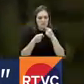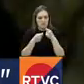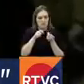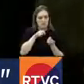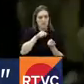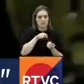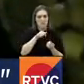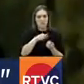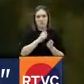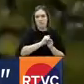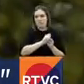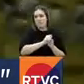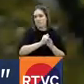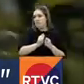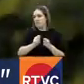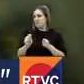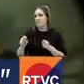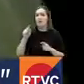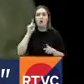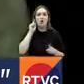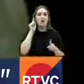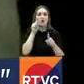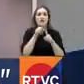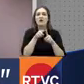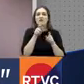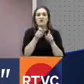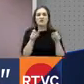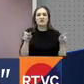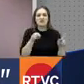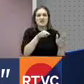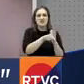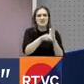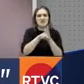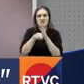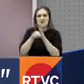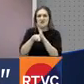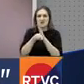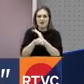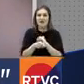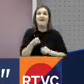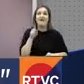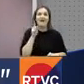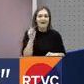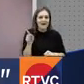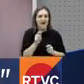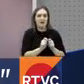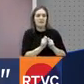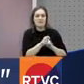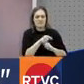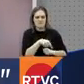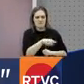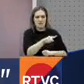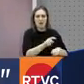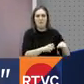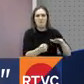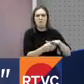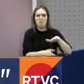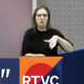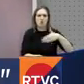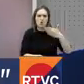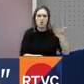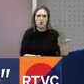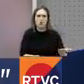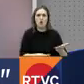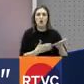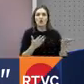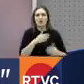estructura criminal Edwin Román Velázquez del Clan del Golfo, la misma a la que las autoridades le atribuyen el atentado terrorista en Frontino, Antioquia, que dejó